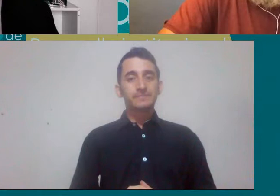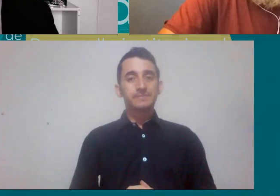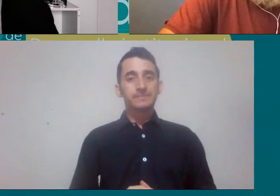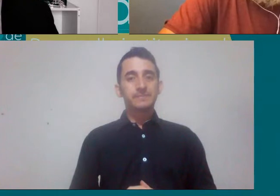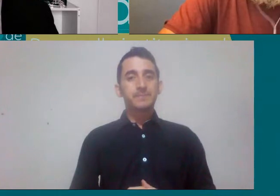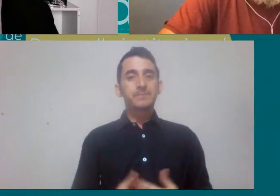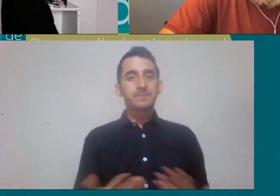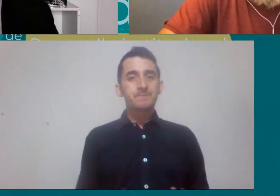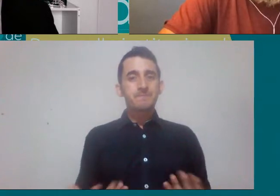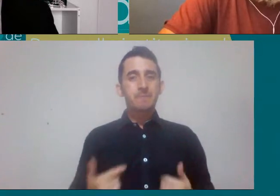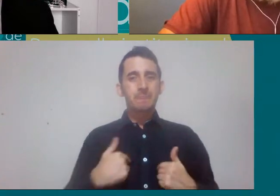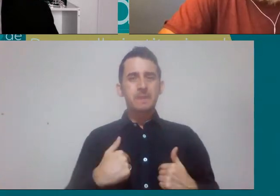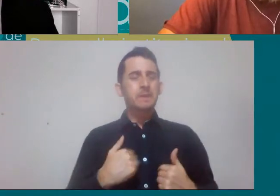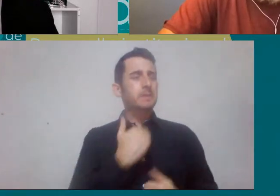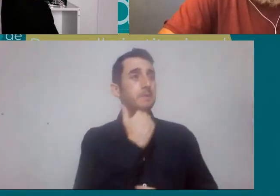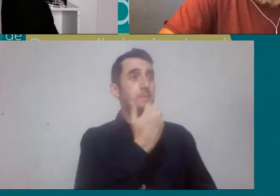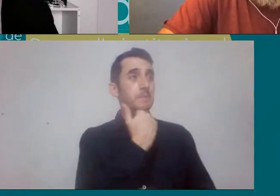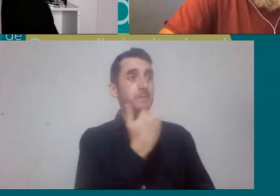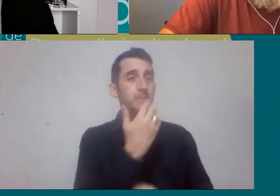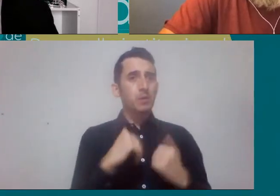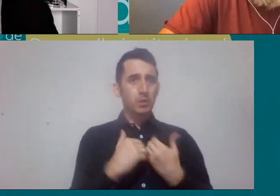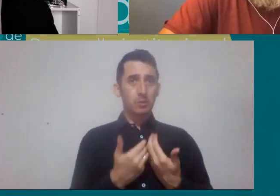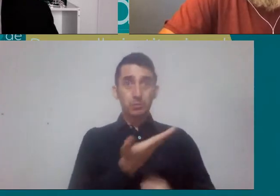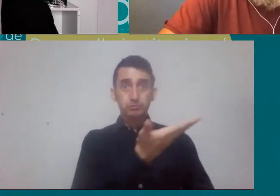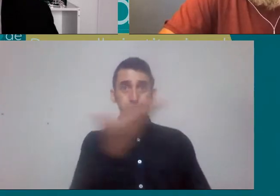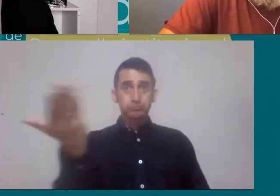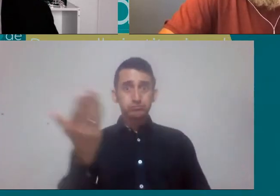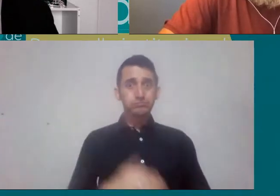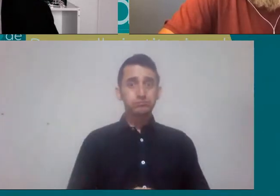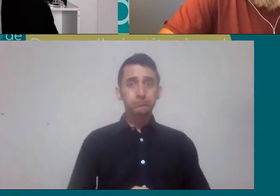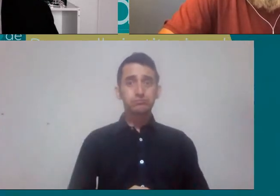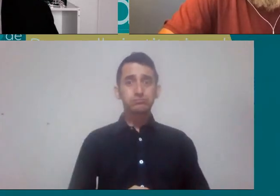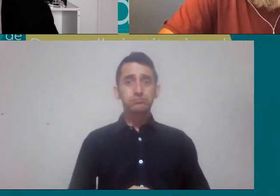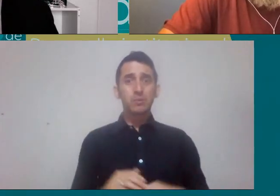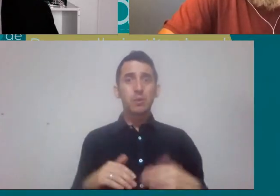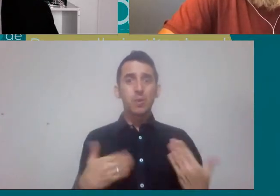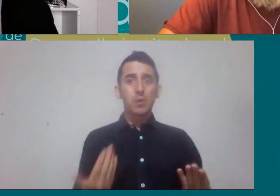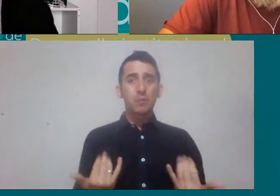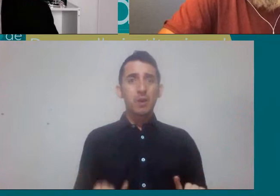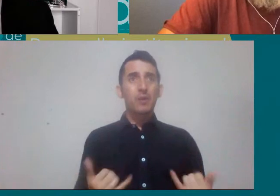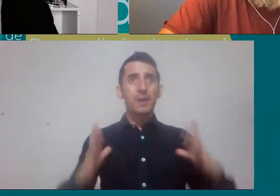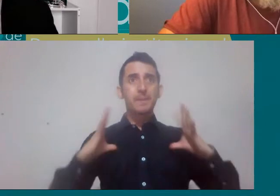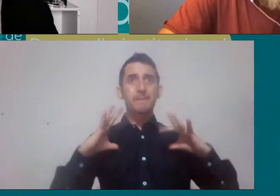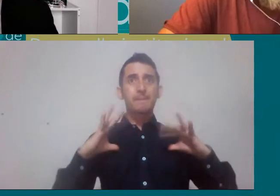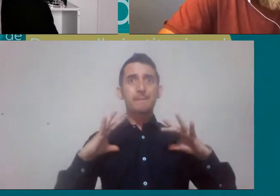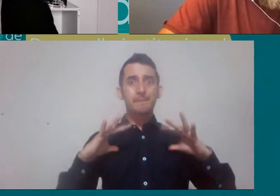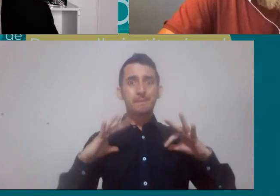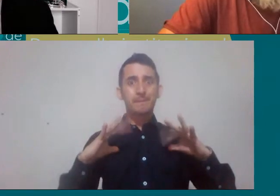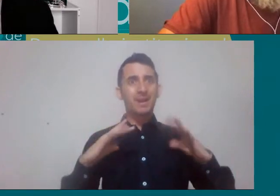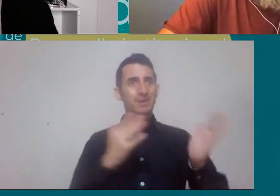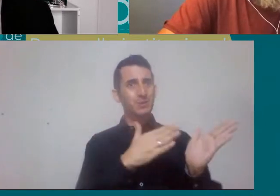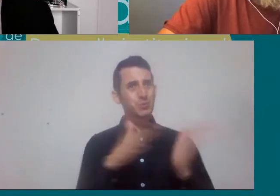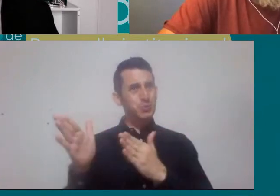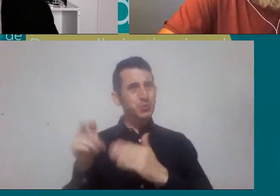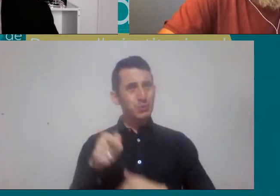O sea, yo no sé, claro, aquí a vosotros os ha pillado en plenas vacaciones, ¿no? Y ahora estáis iniciando el curso, ¿no?